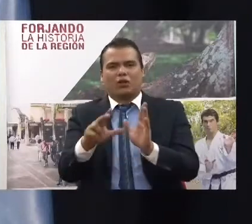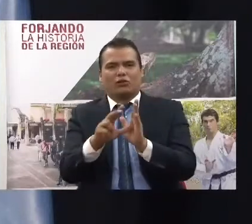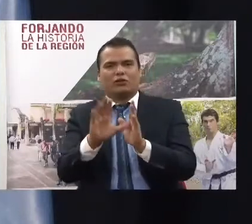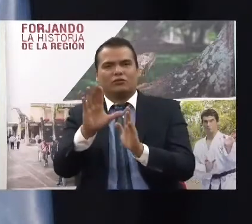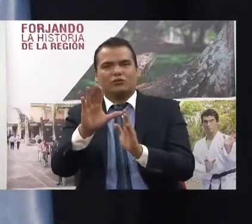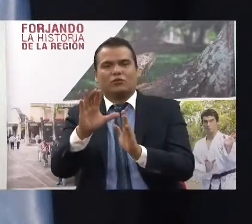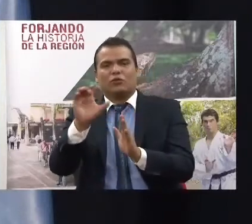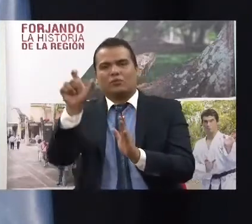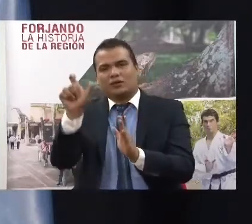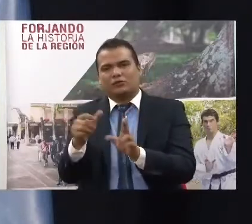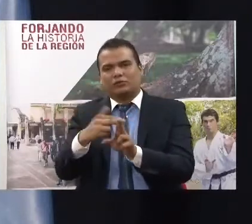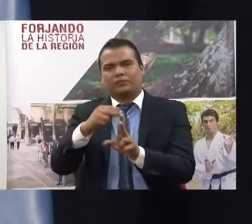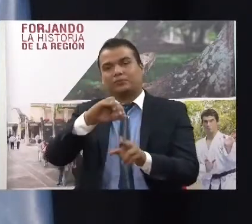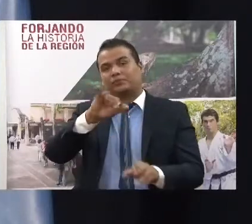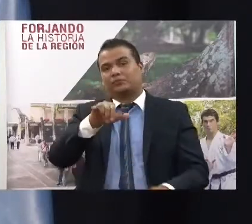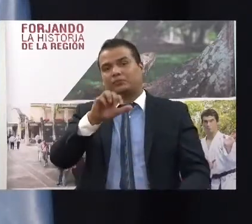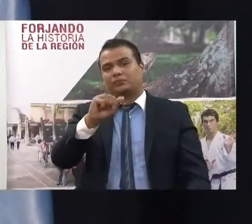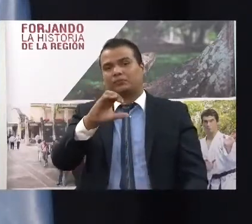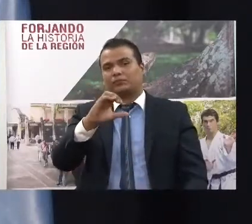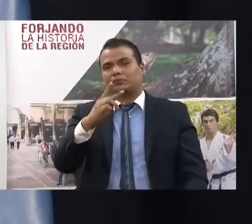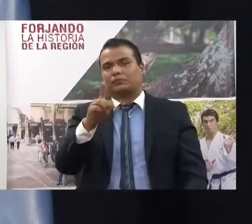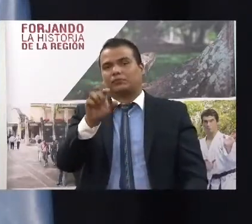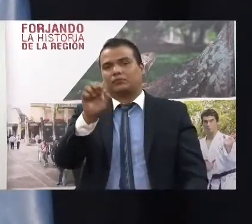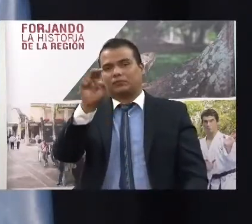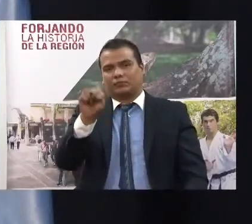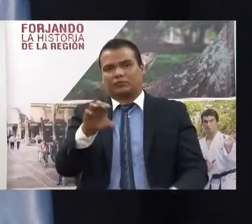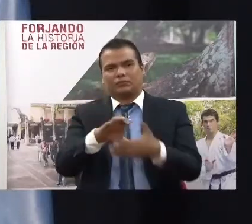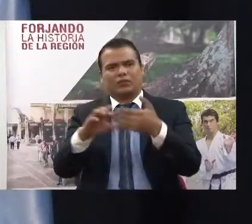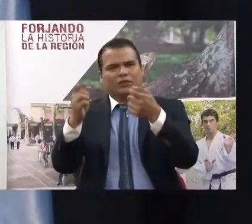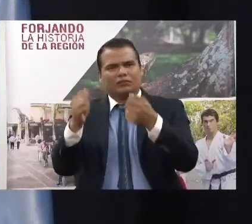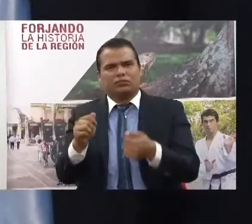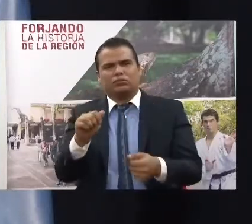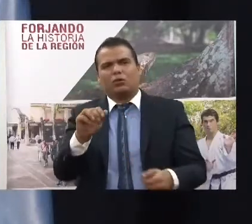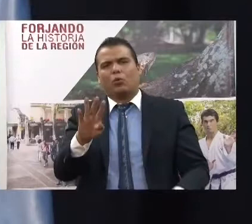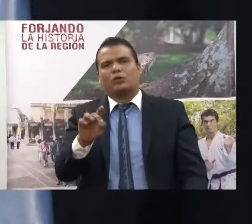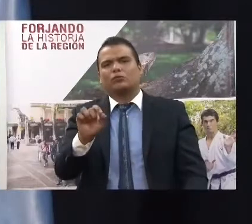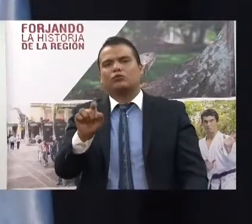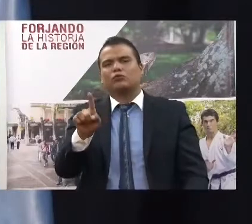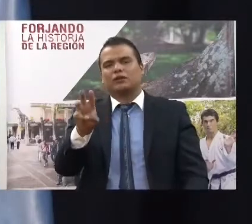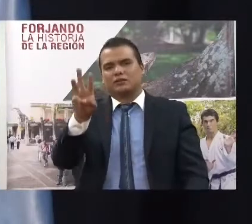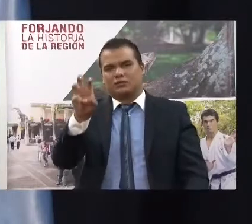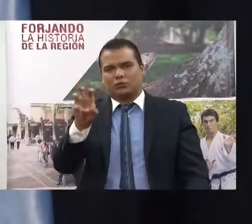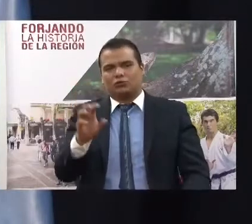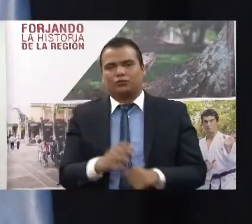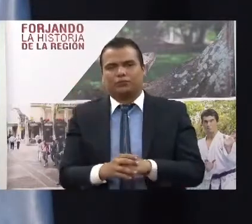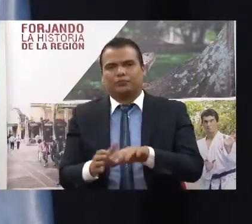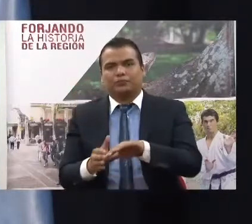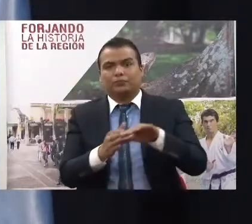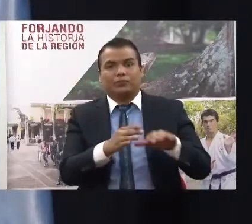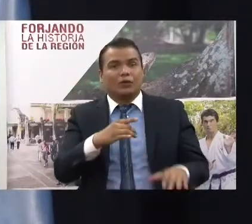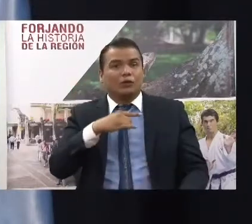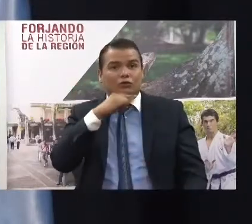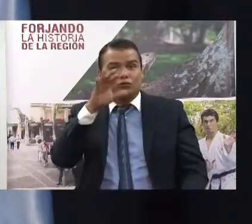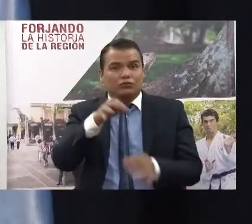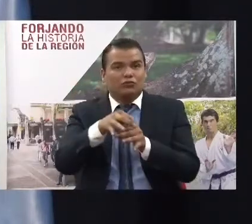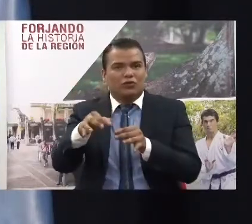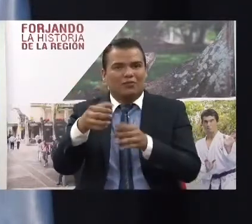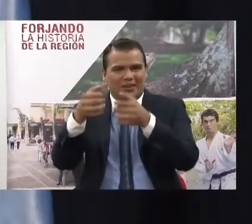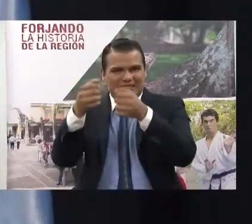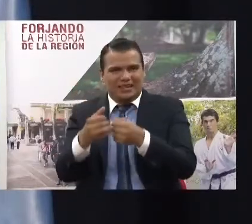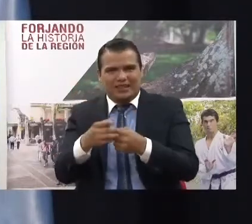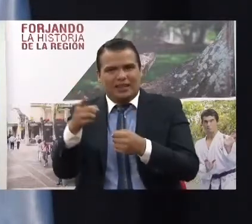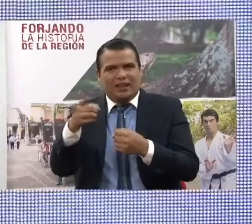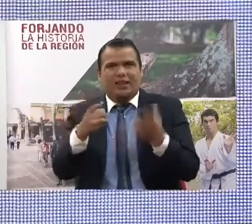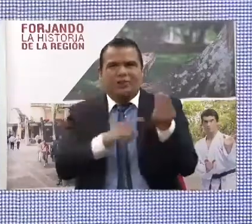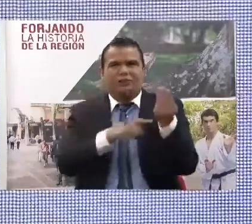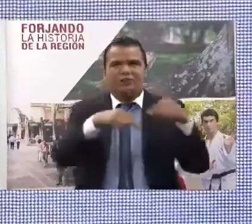Andrés Cortés Camacho, con un promedio de 4.18. De la sede Jumbo, de la Facultad de Ciencias de la